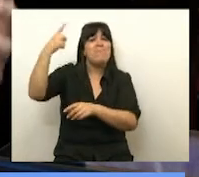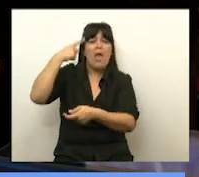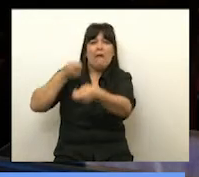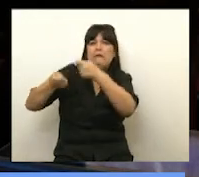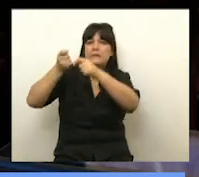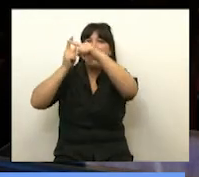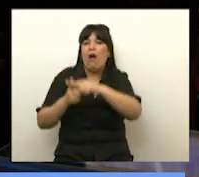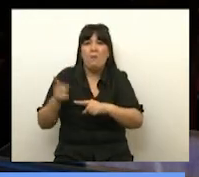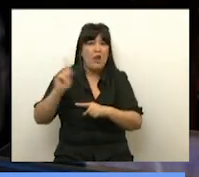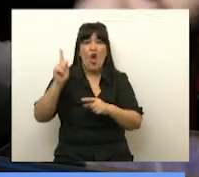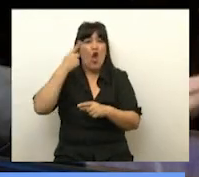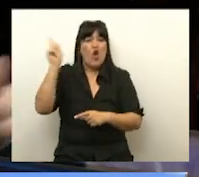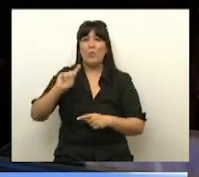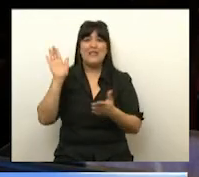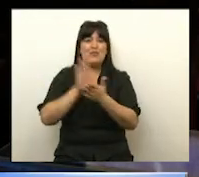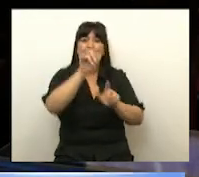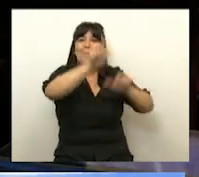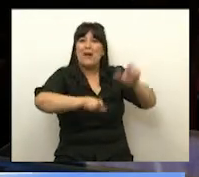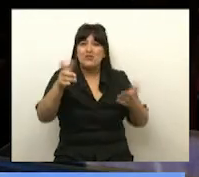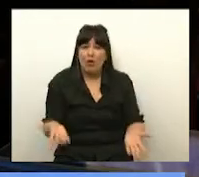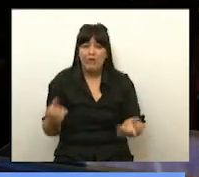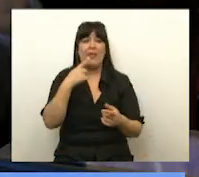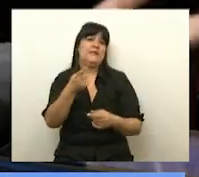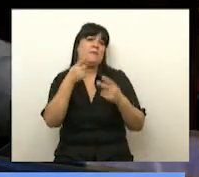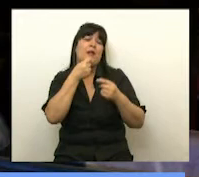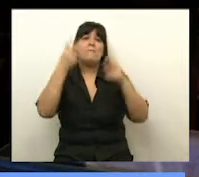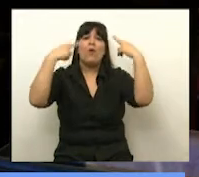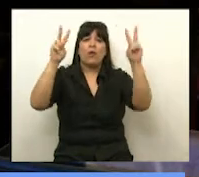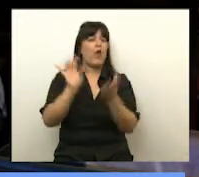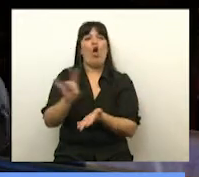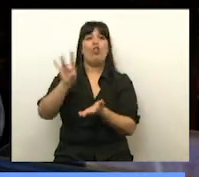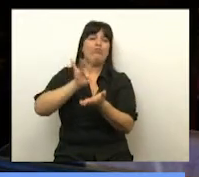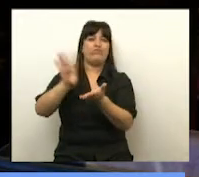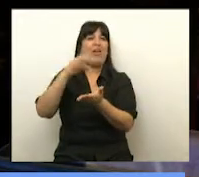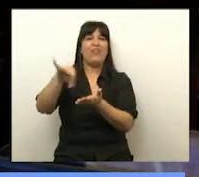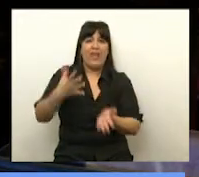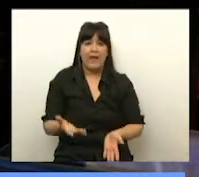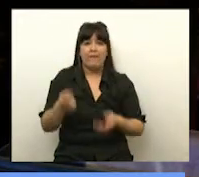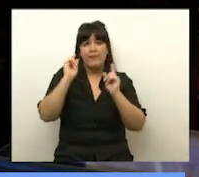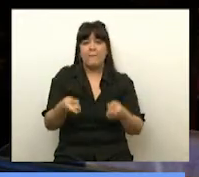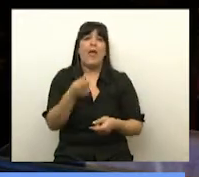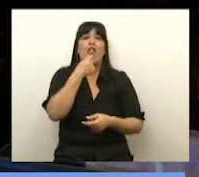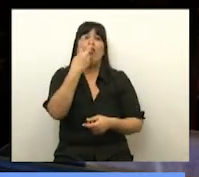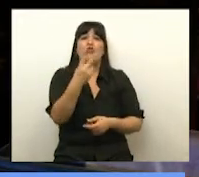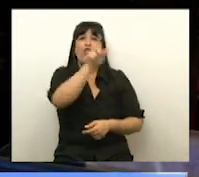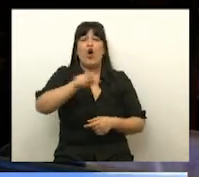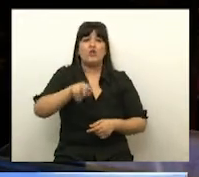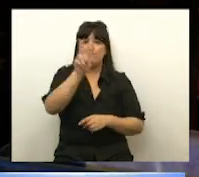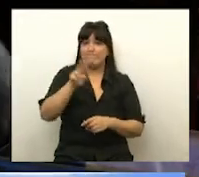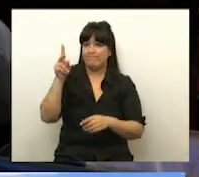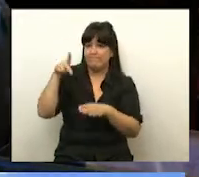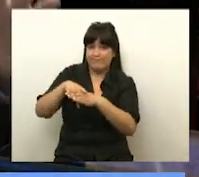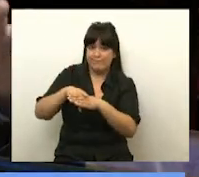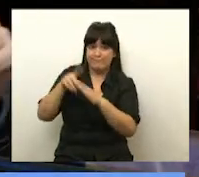la humanidad, hablamos de expulsar a extranjeros, hablamos de tirar por la ventana a dos venezolanos y un turco. Le recuerdo el tiempo, señor